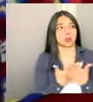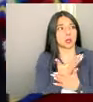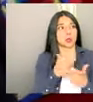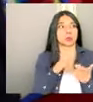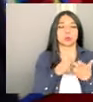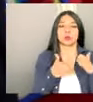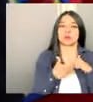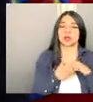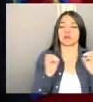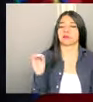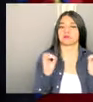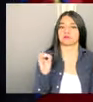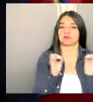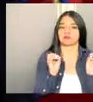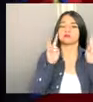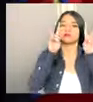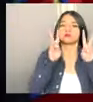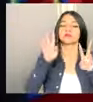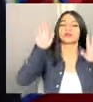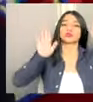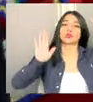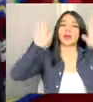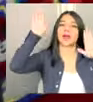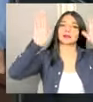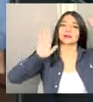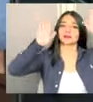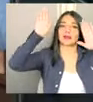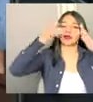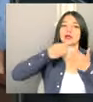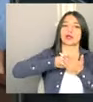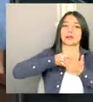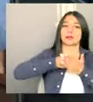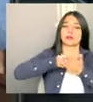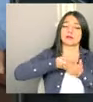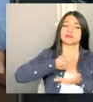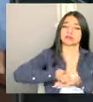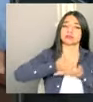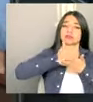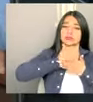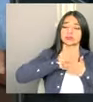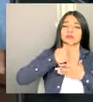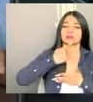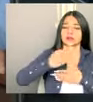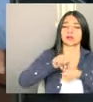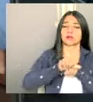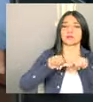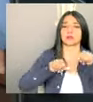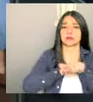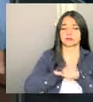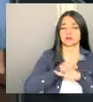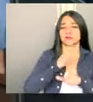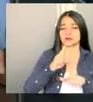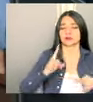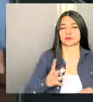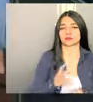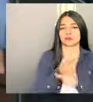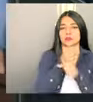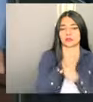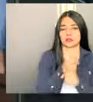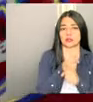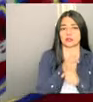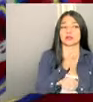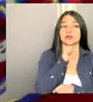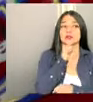porque además es tema de subasta inversa, son temas que nos va a ayudar a la seguridad. Y la falta